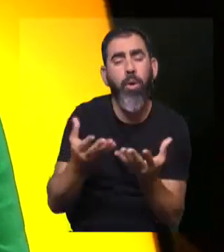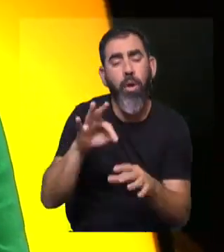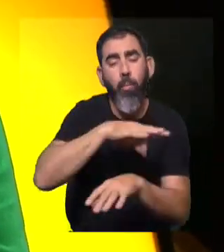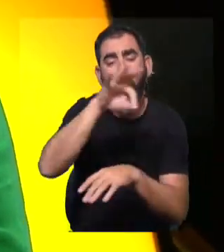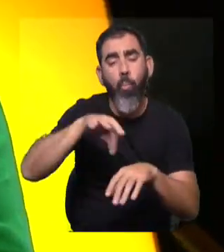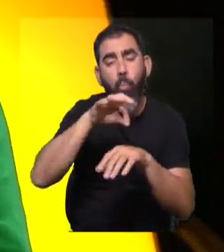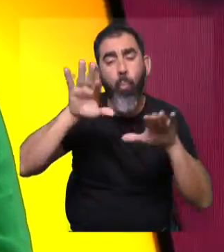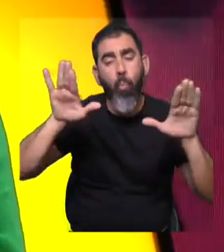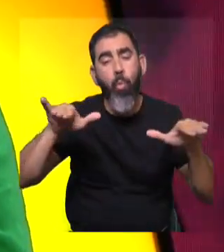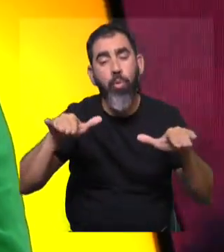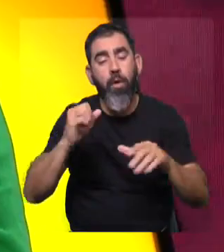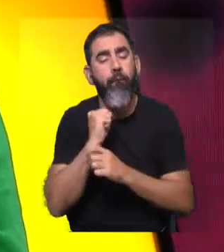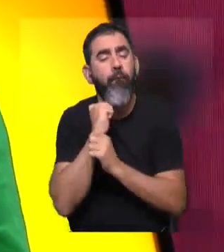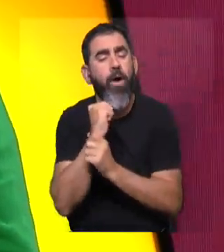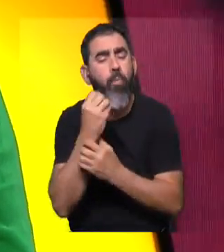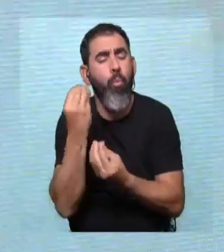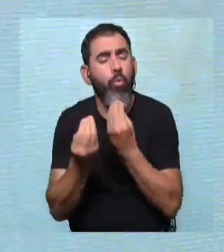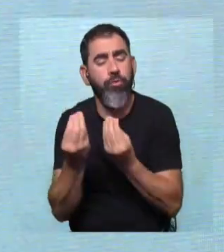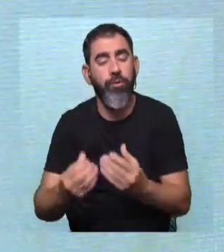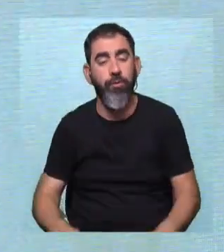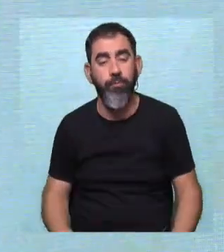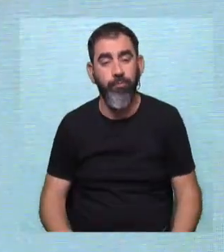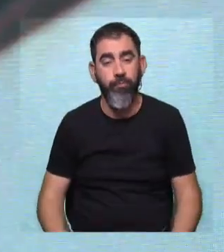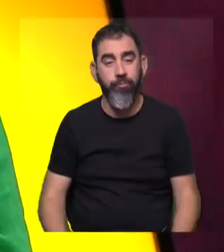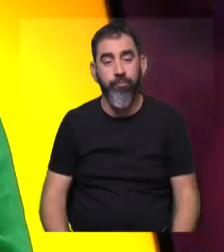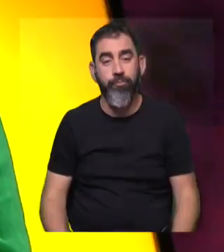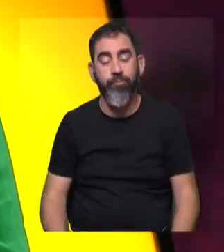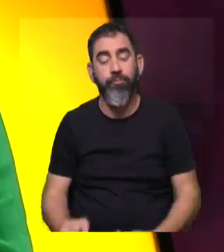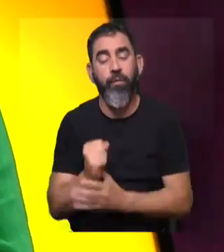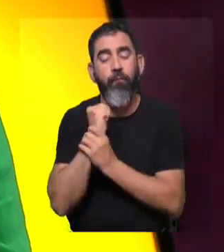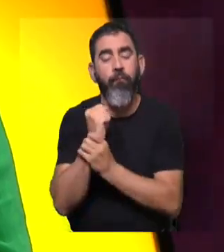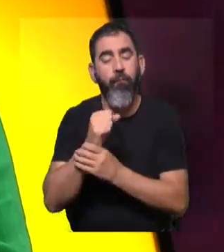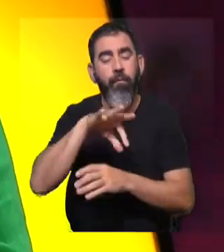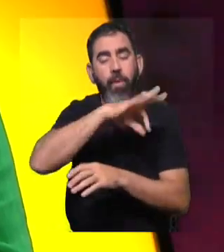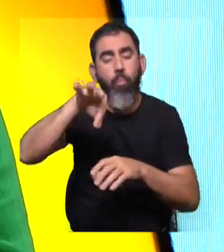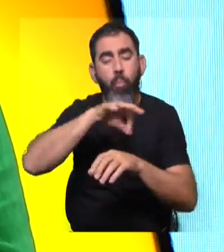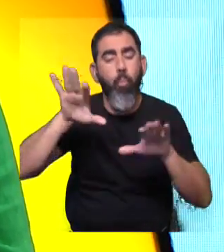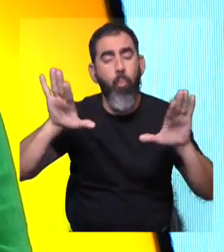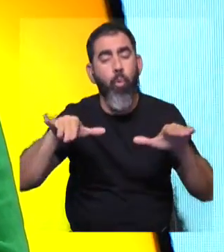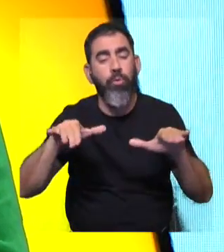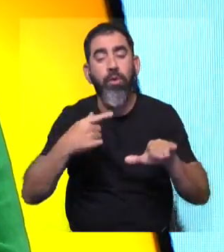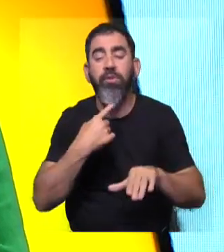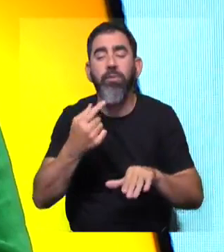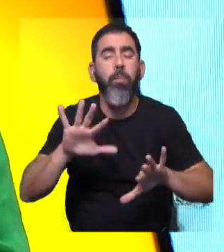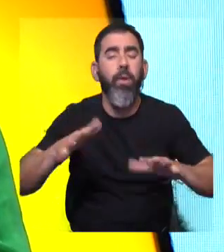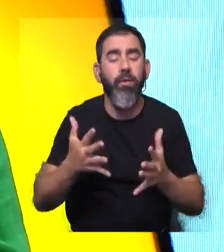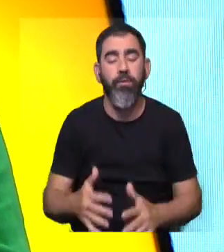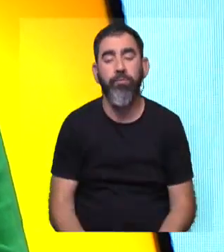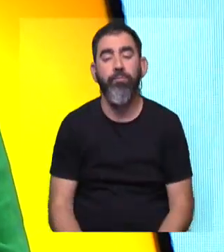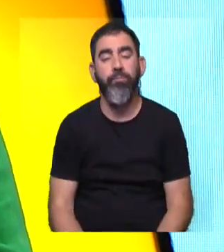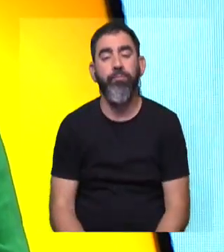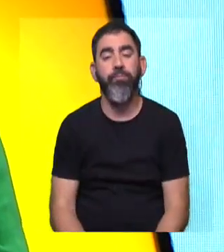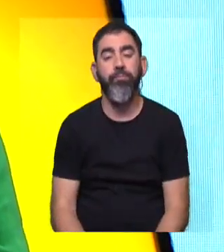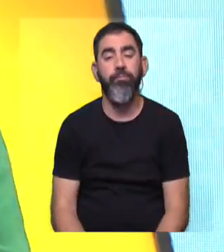es tan famosa. Célebre en los laboratorios. Célebre en los laboratorios. Célebre en los laboratorios es la frase, y para qué se ha usado en estas décadas.